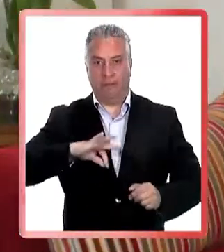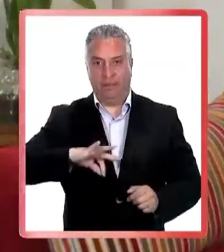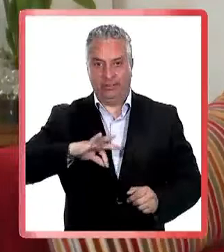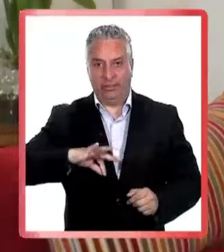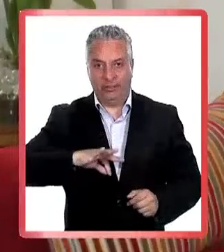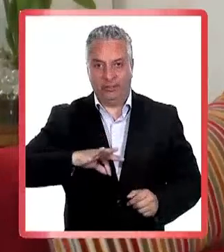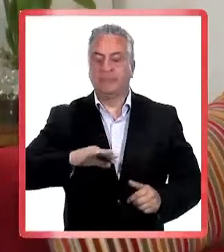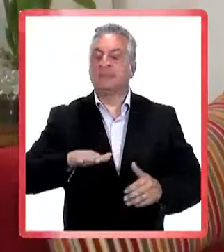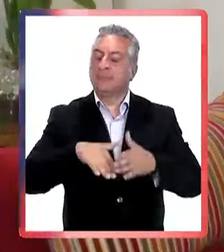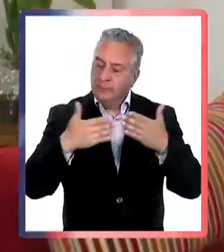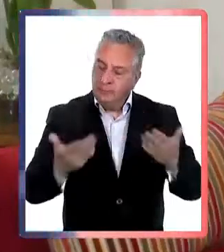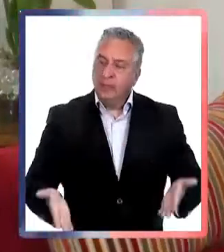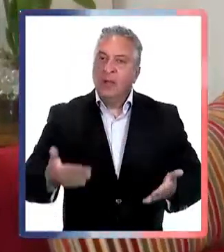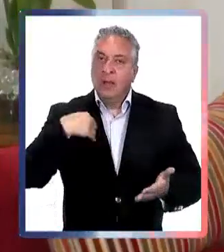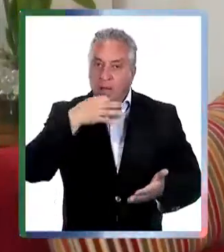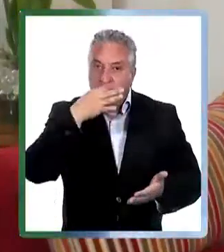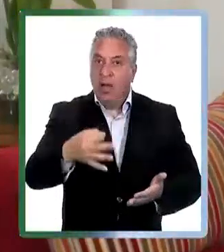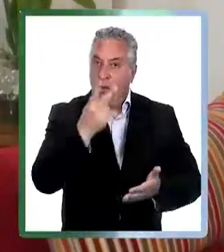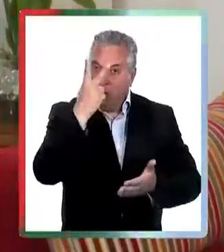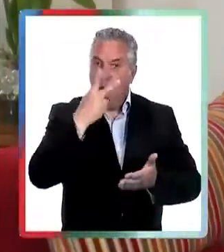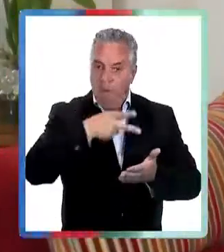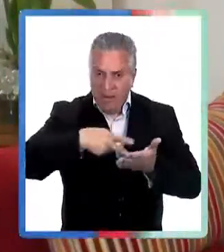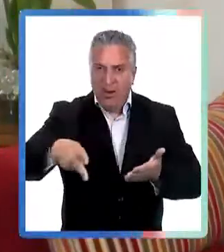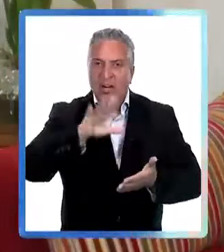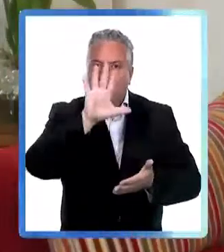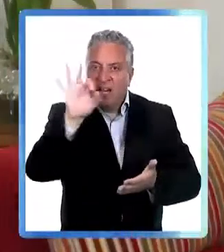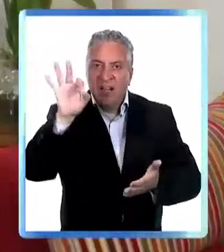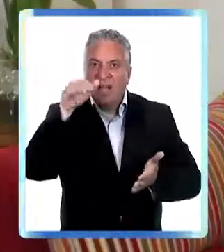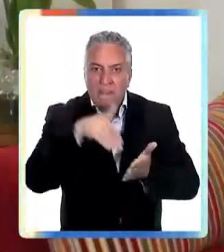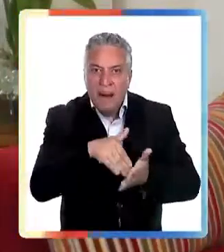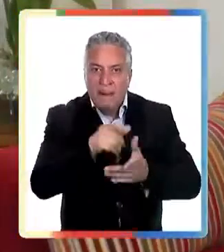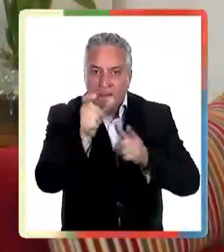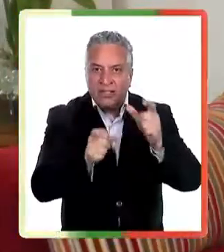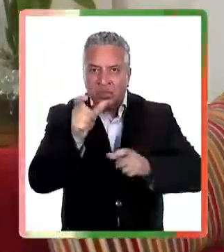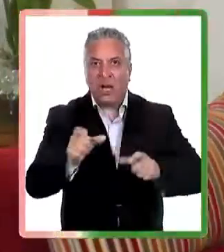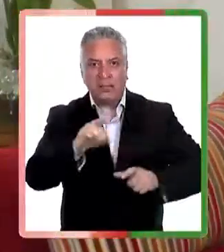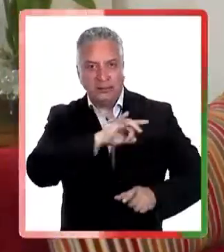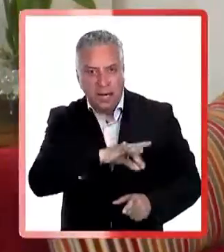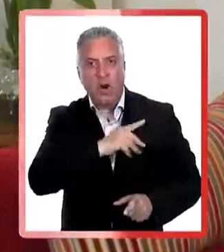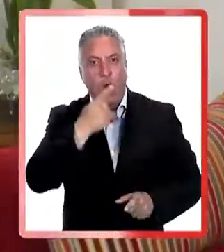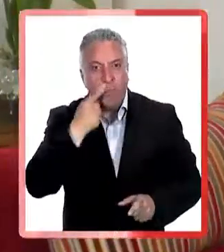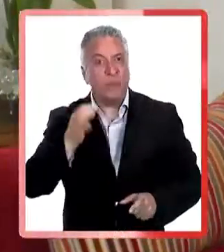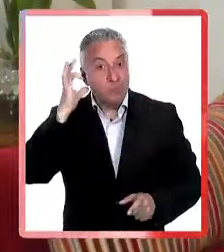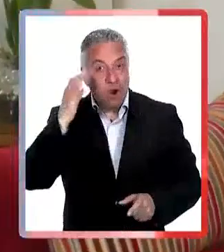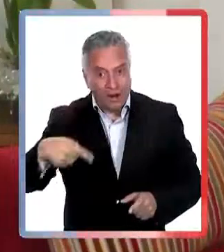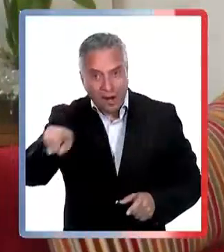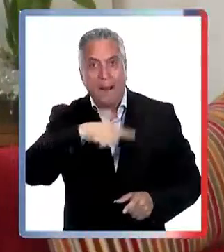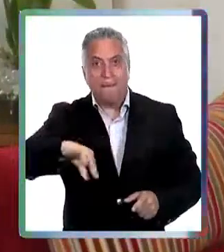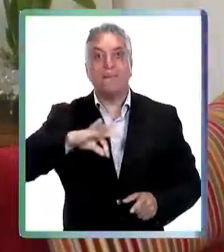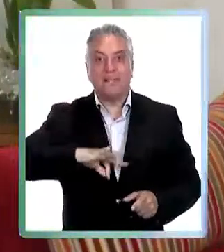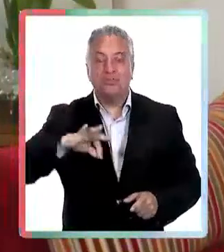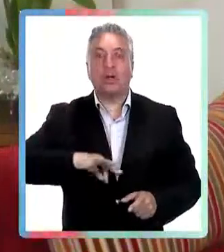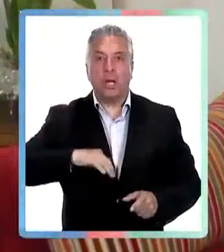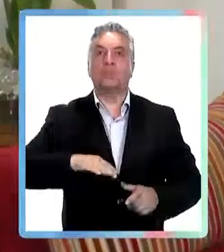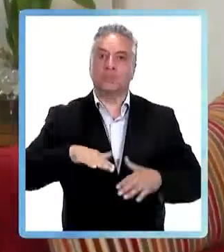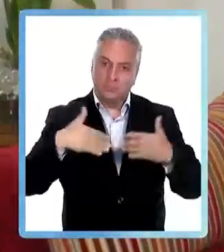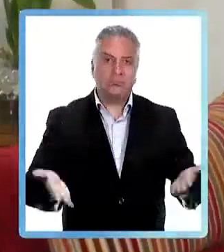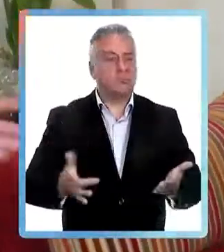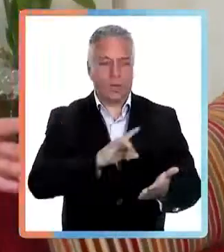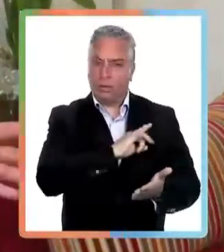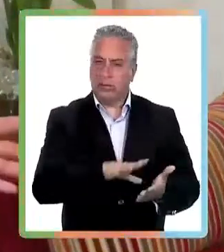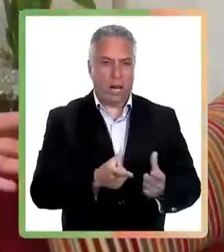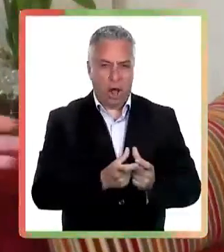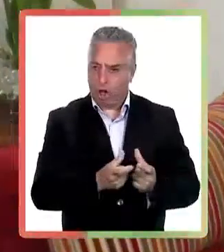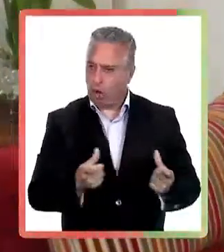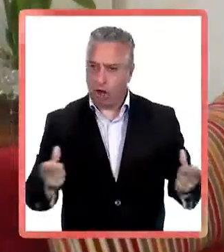pensión. Entonces, cuando decimos 2.500.000 personas o chilenos y chilenas que van a recibir esta pensión, son los de